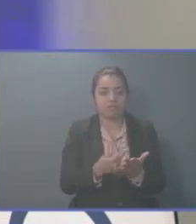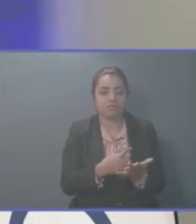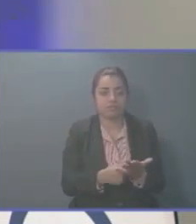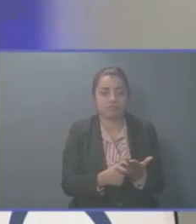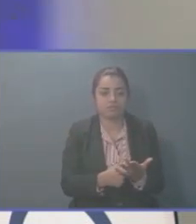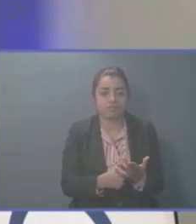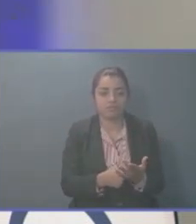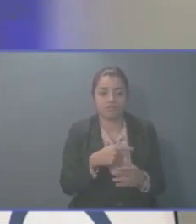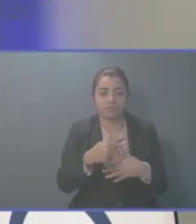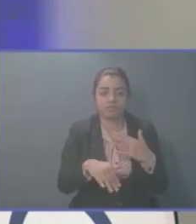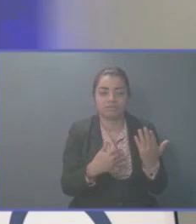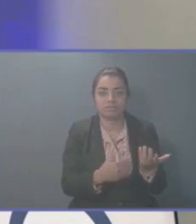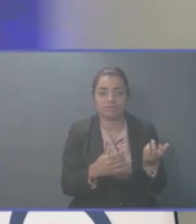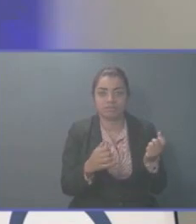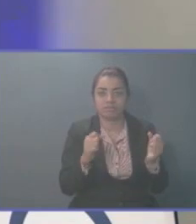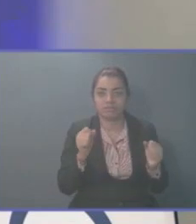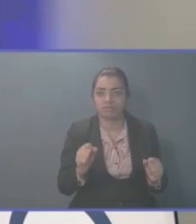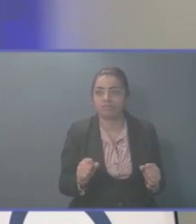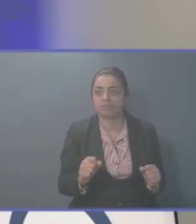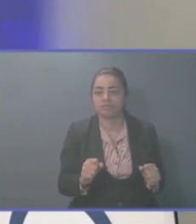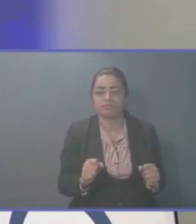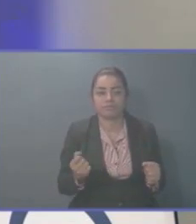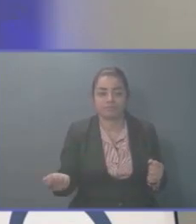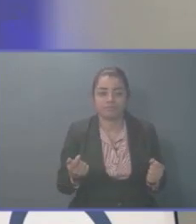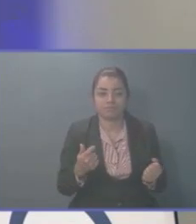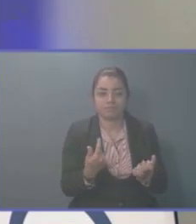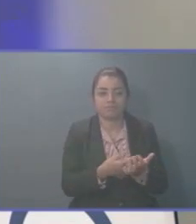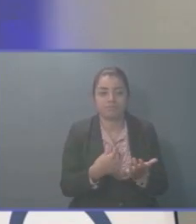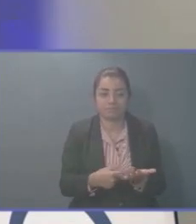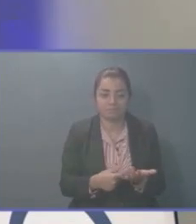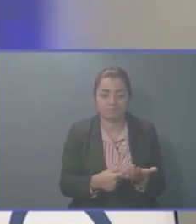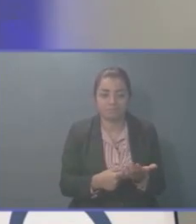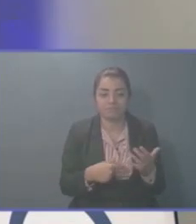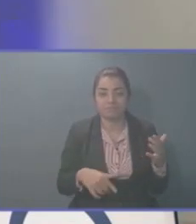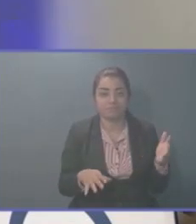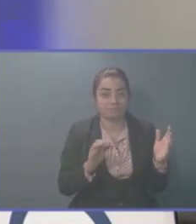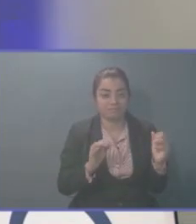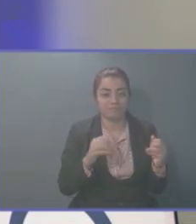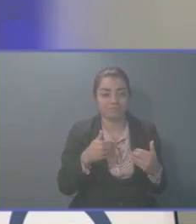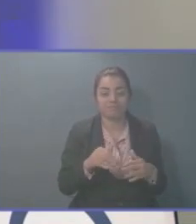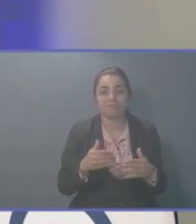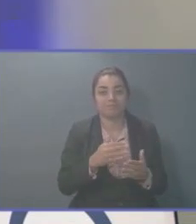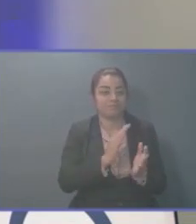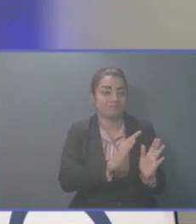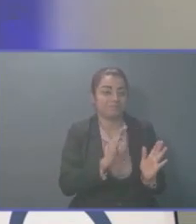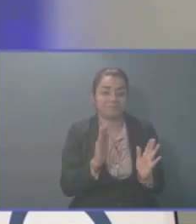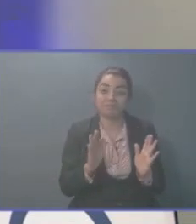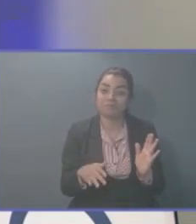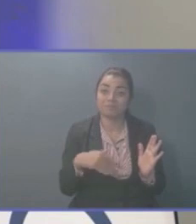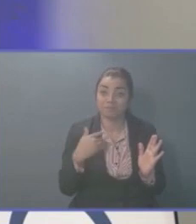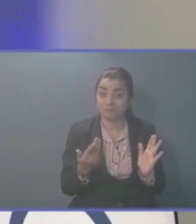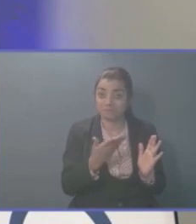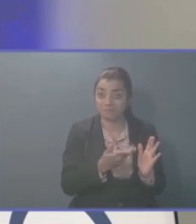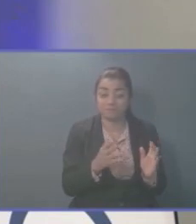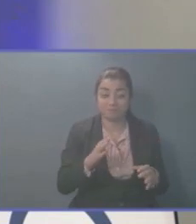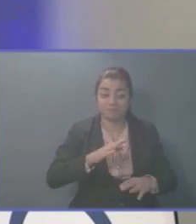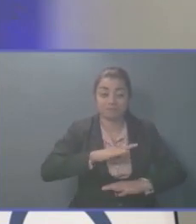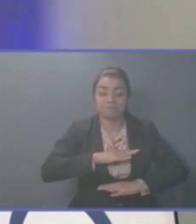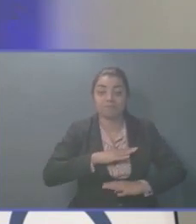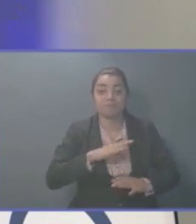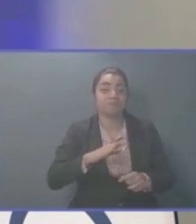en cuanto a denuncias y en el ámbito internacional pues se han hecho públicas y creo yo que han tenido suficiente